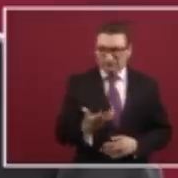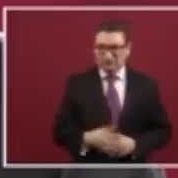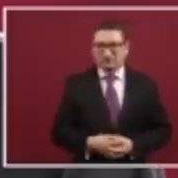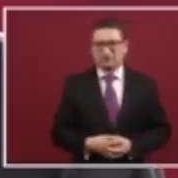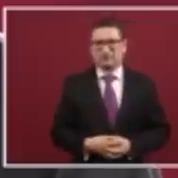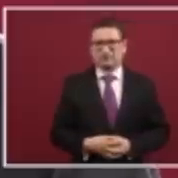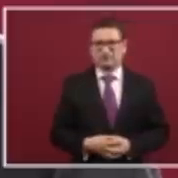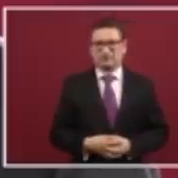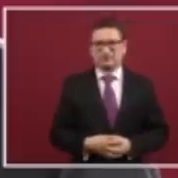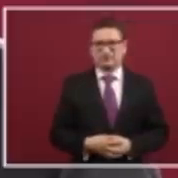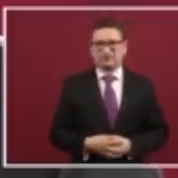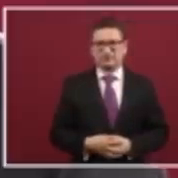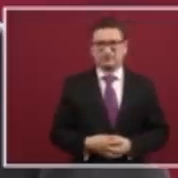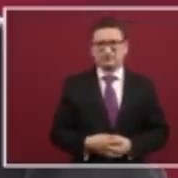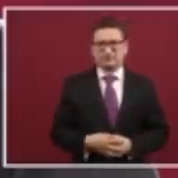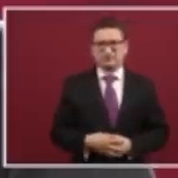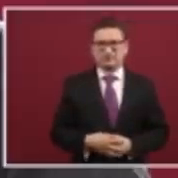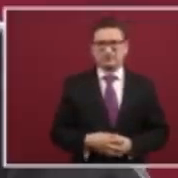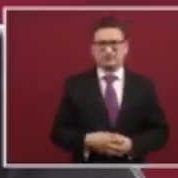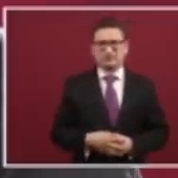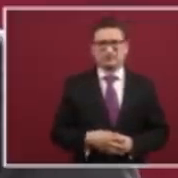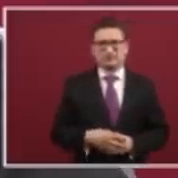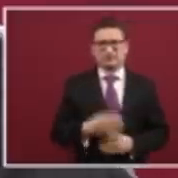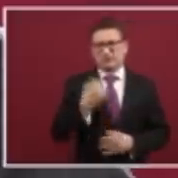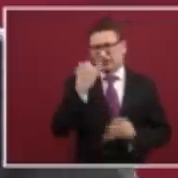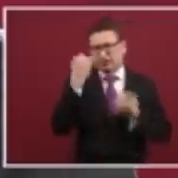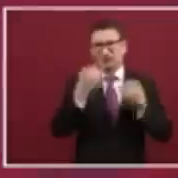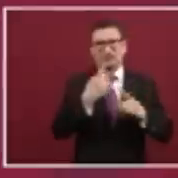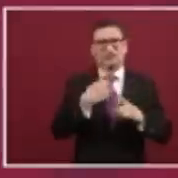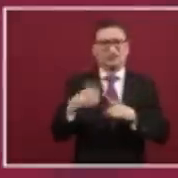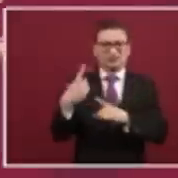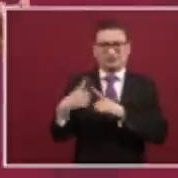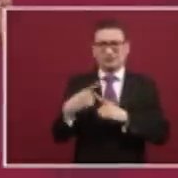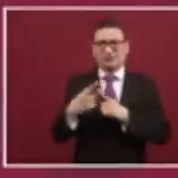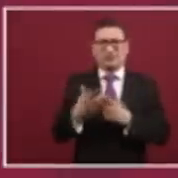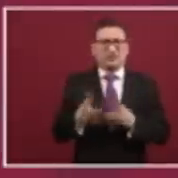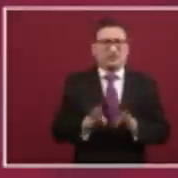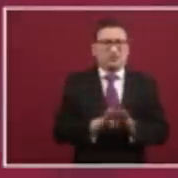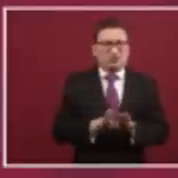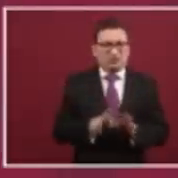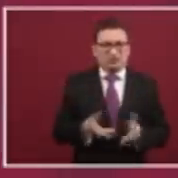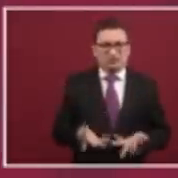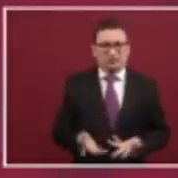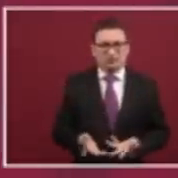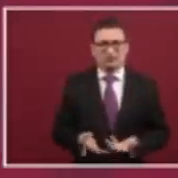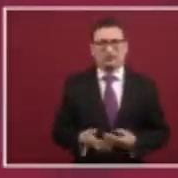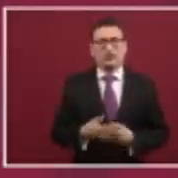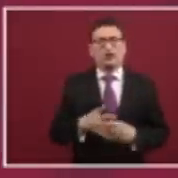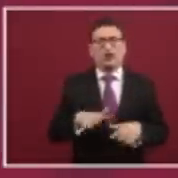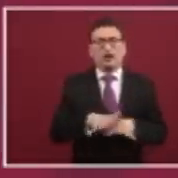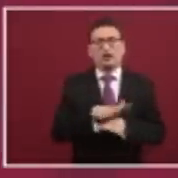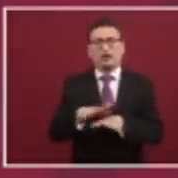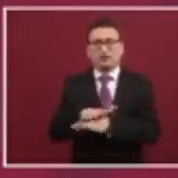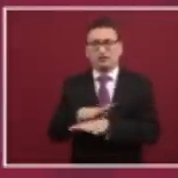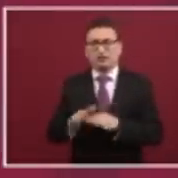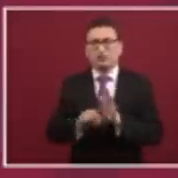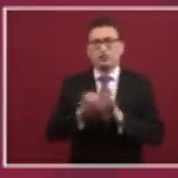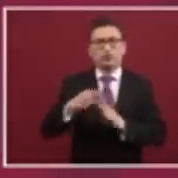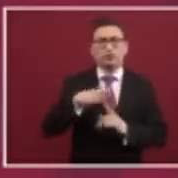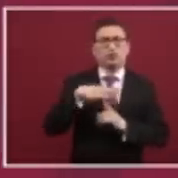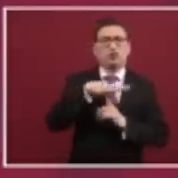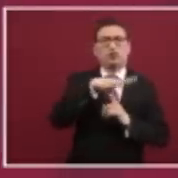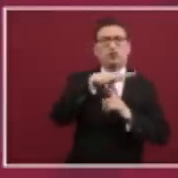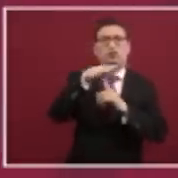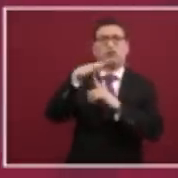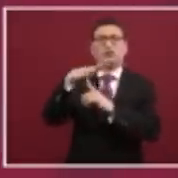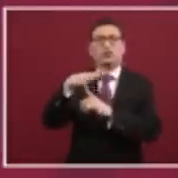Se desviaban los aviones. Bueno, para empezar, imagínense que usaban los helicópteros para ir a